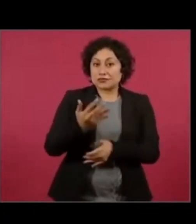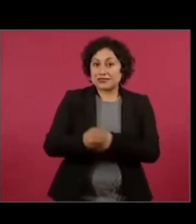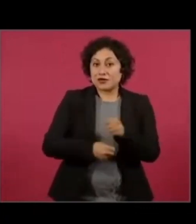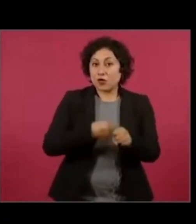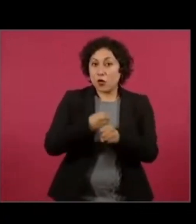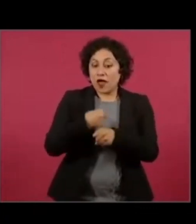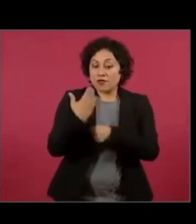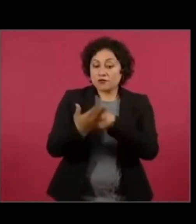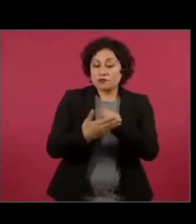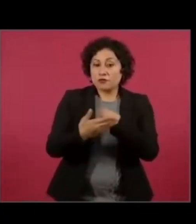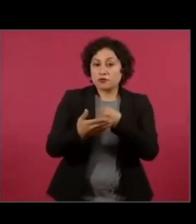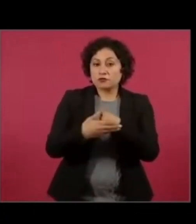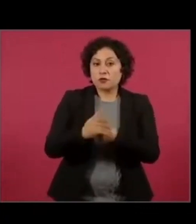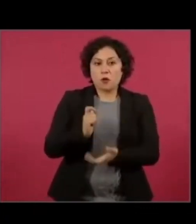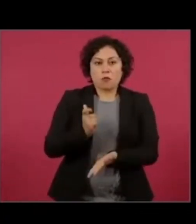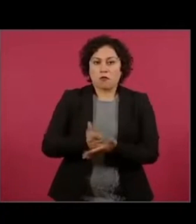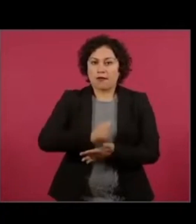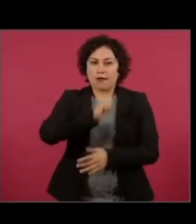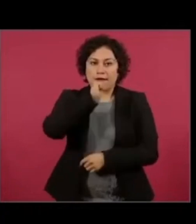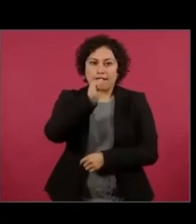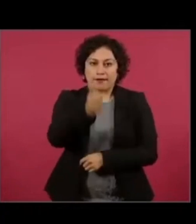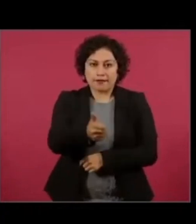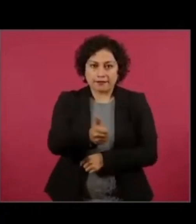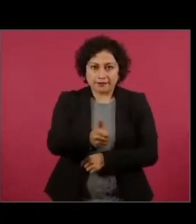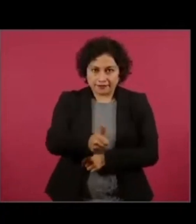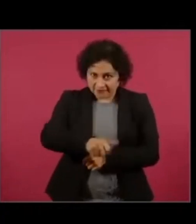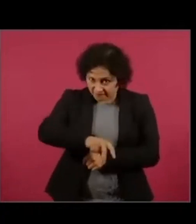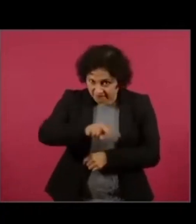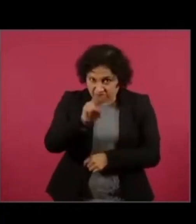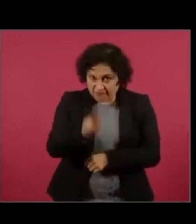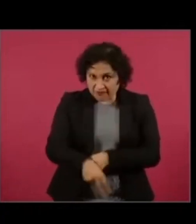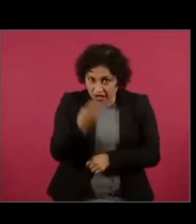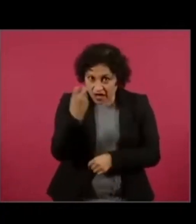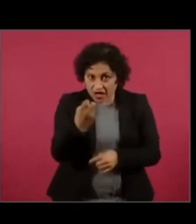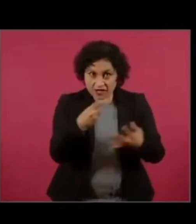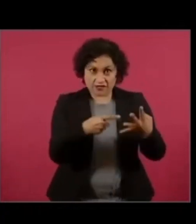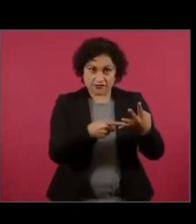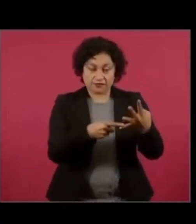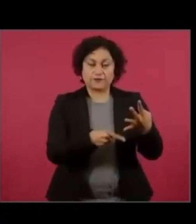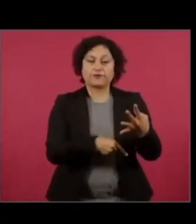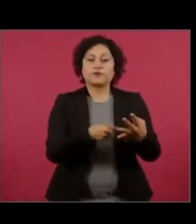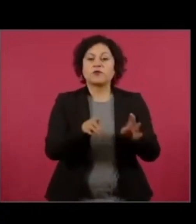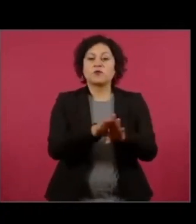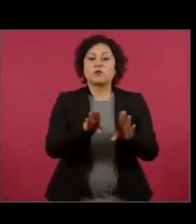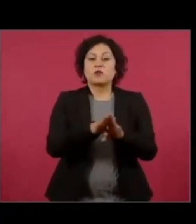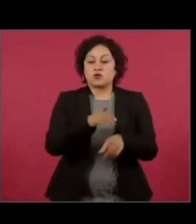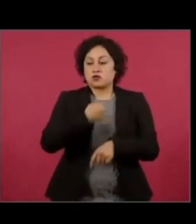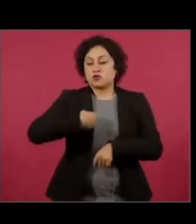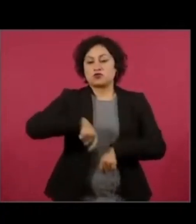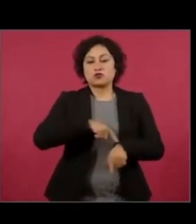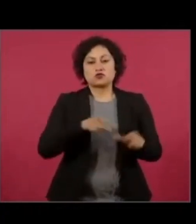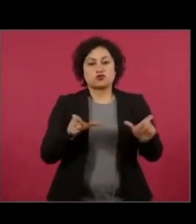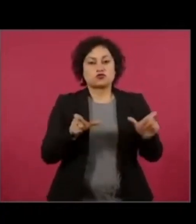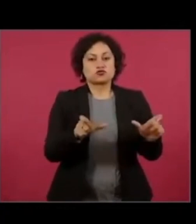Así, así. Que les diéramos un blindaje Olimpia fiscal, decía el